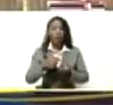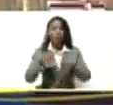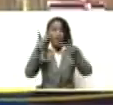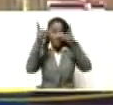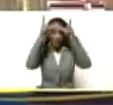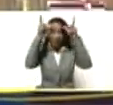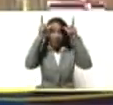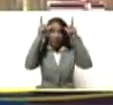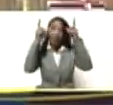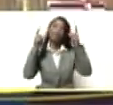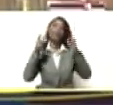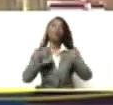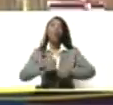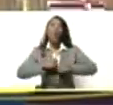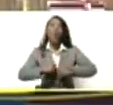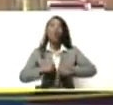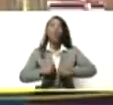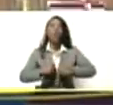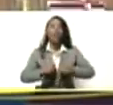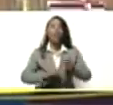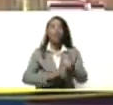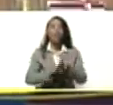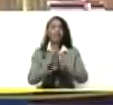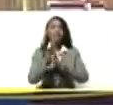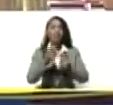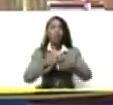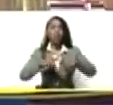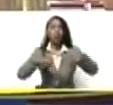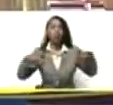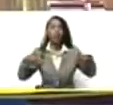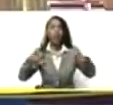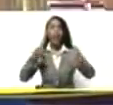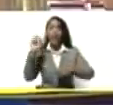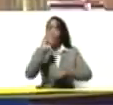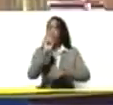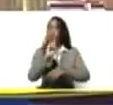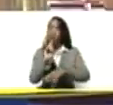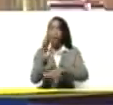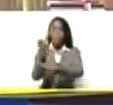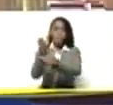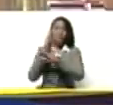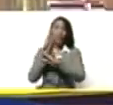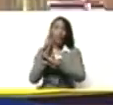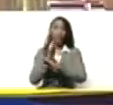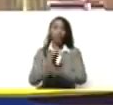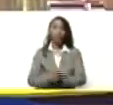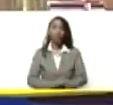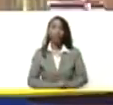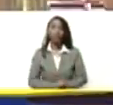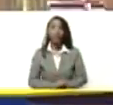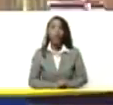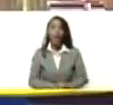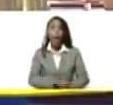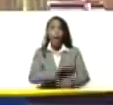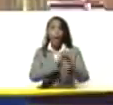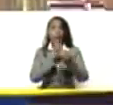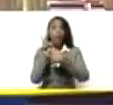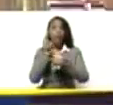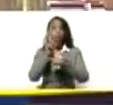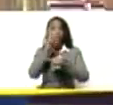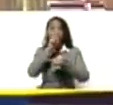nos conviene a todos y a todas les conviene a todo el país